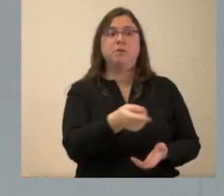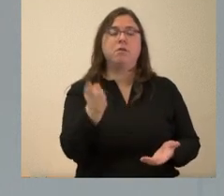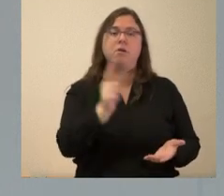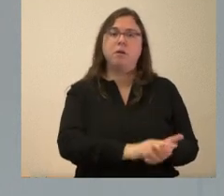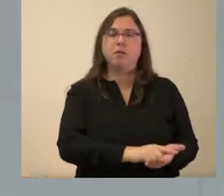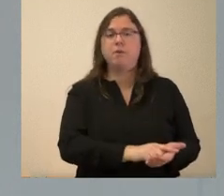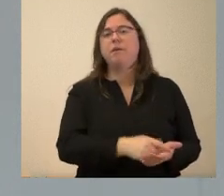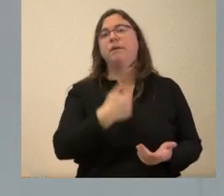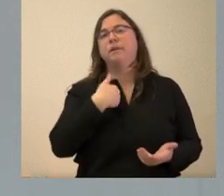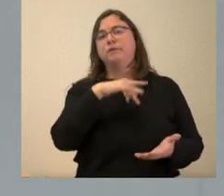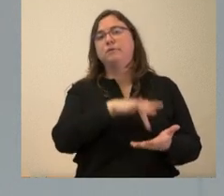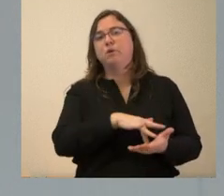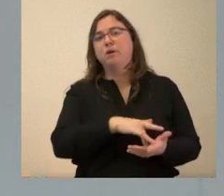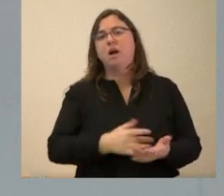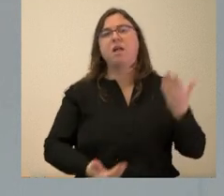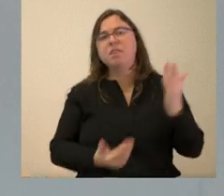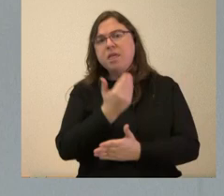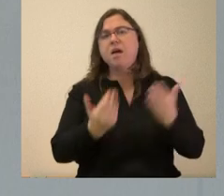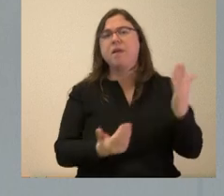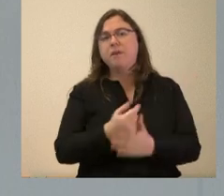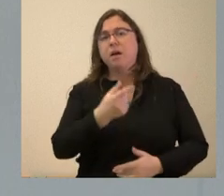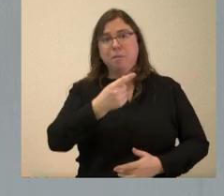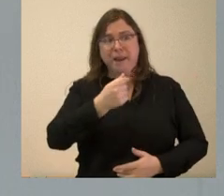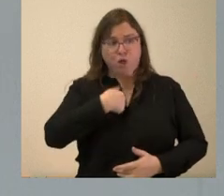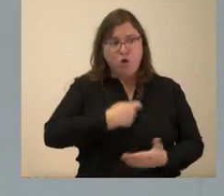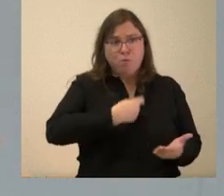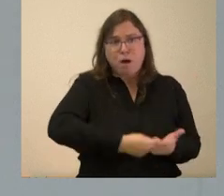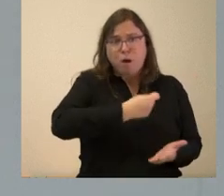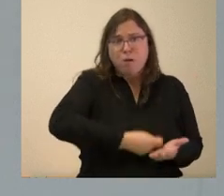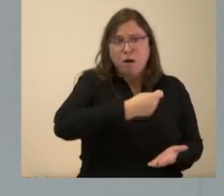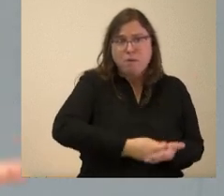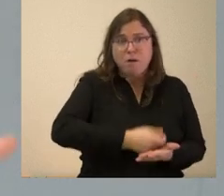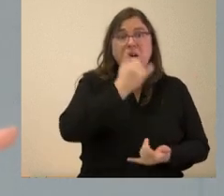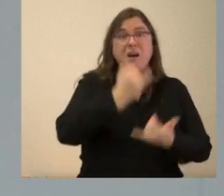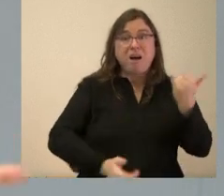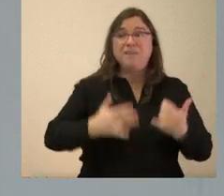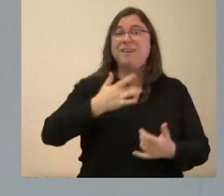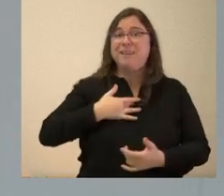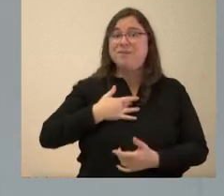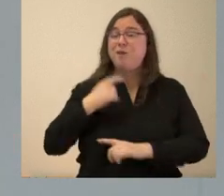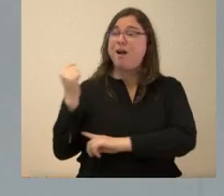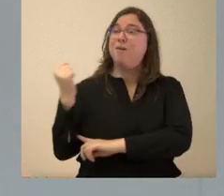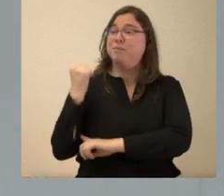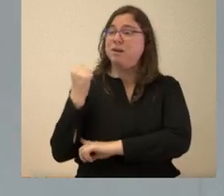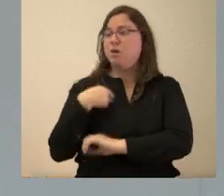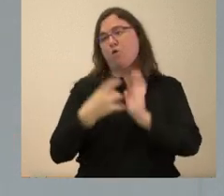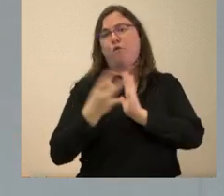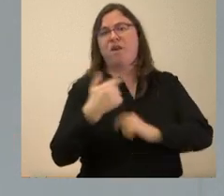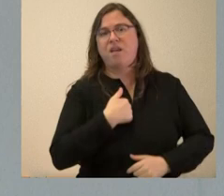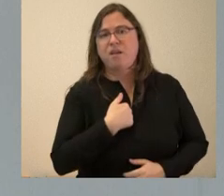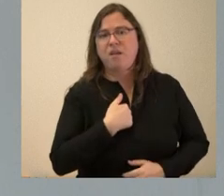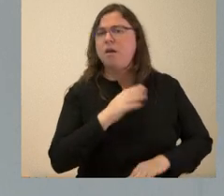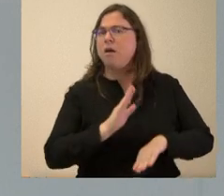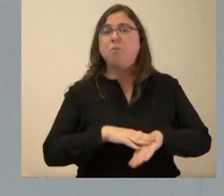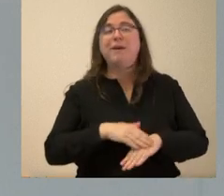están afrontando todos los días incrementos de costes y luego se les excluye a la hora de una medida de estas características porque no